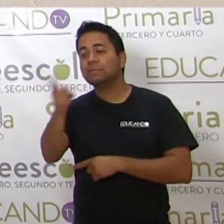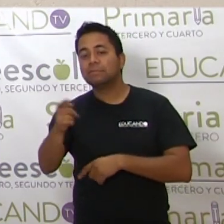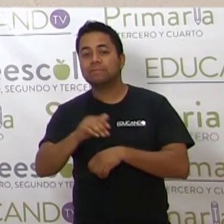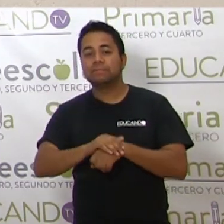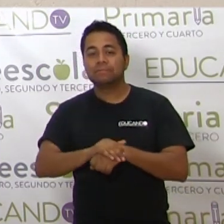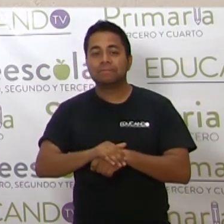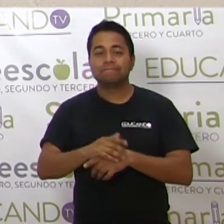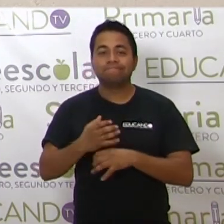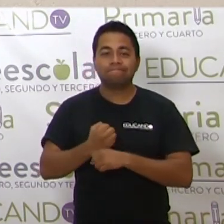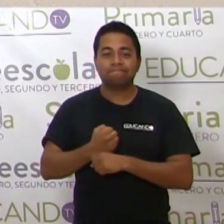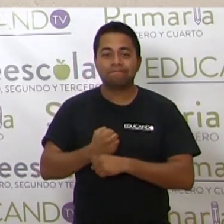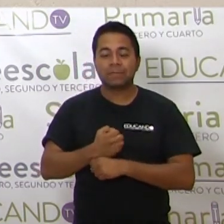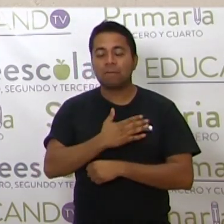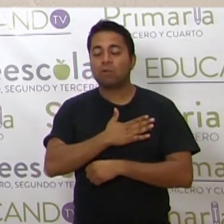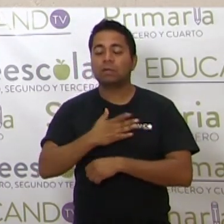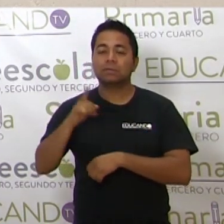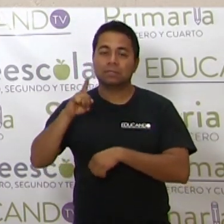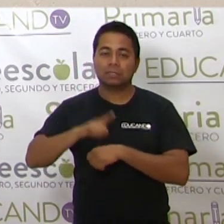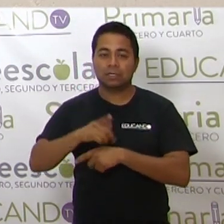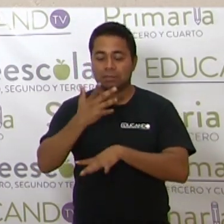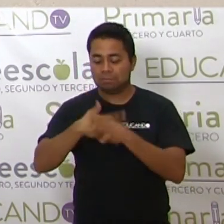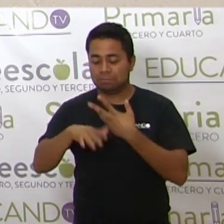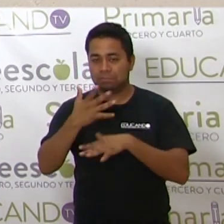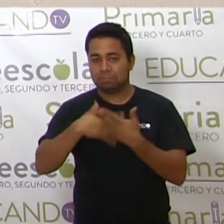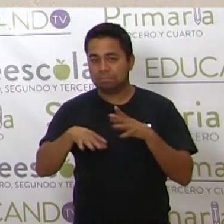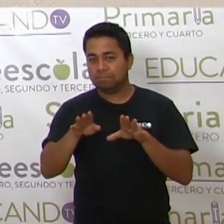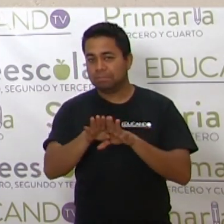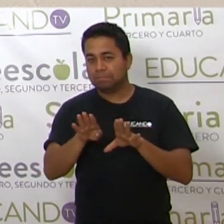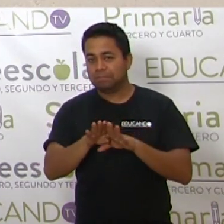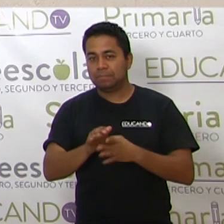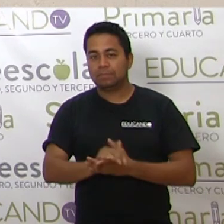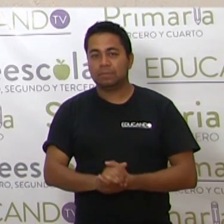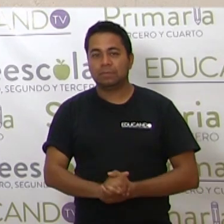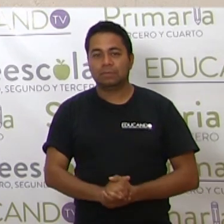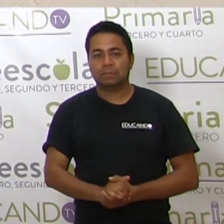como se dice buenos días en lengua de señas